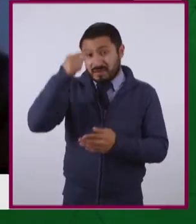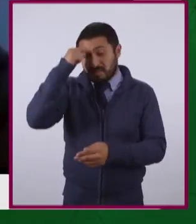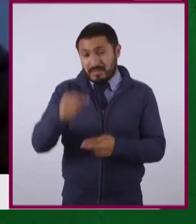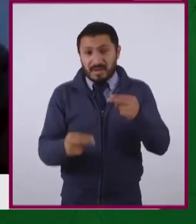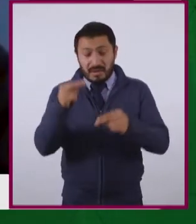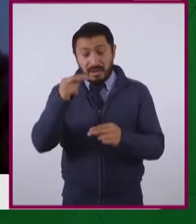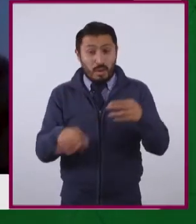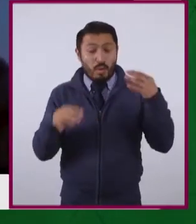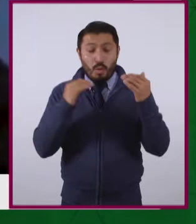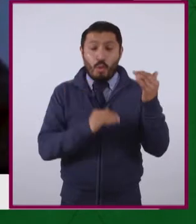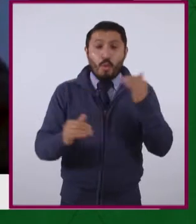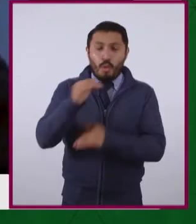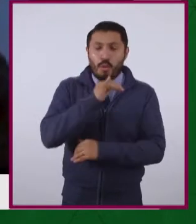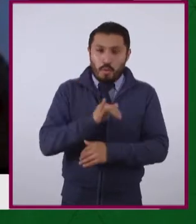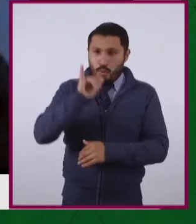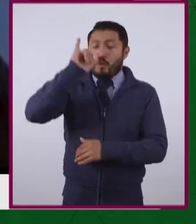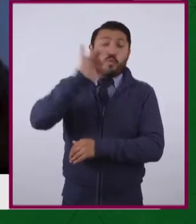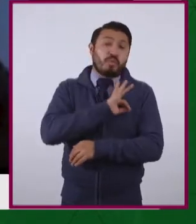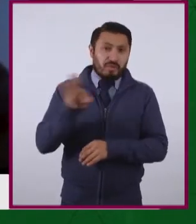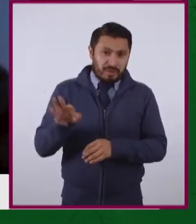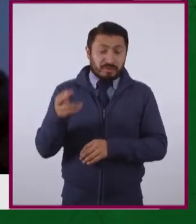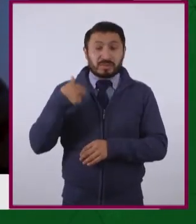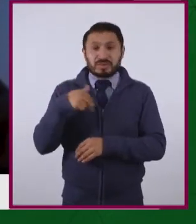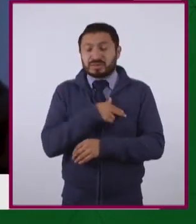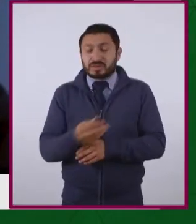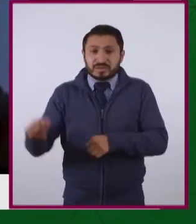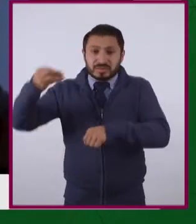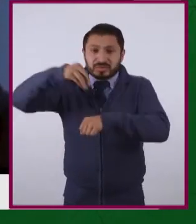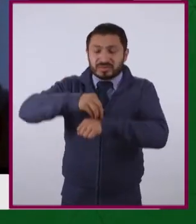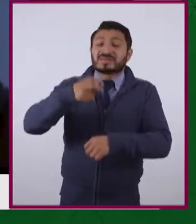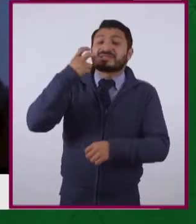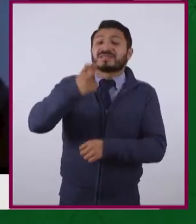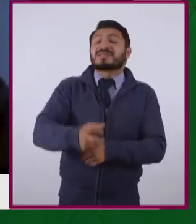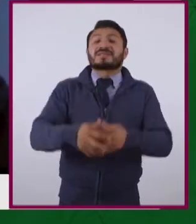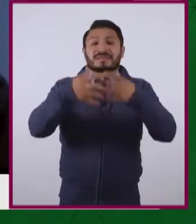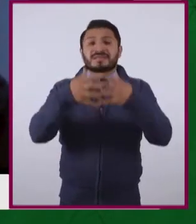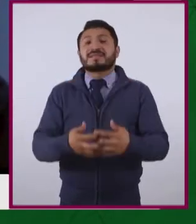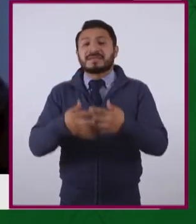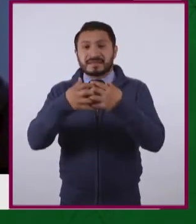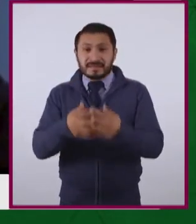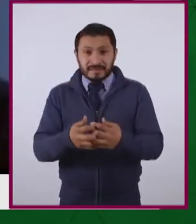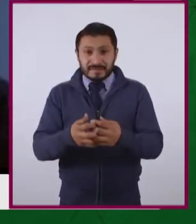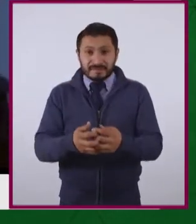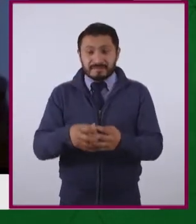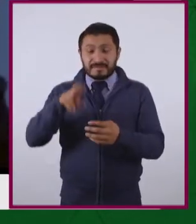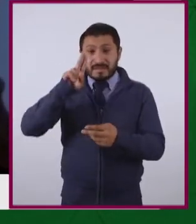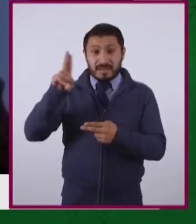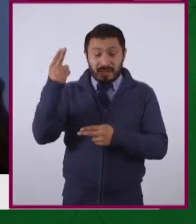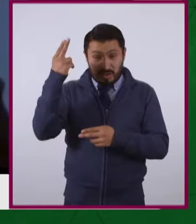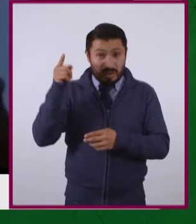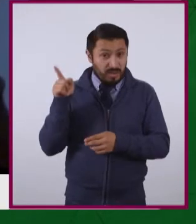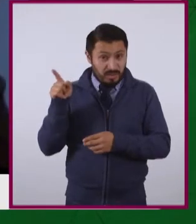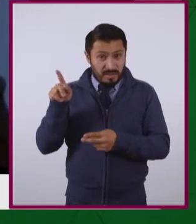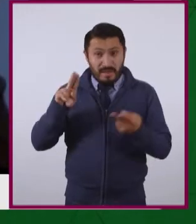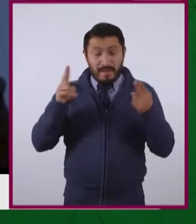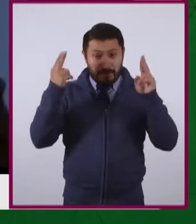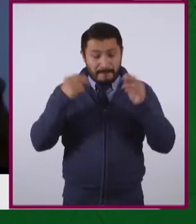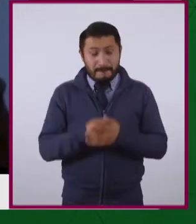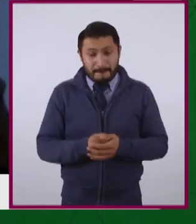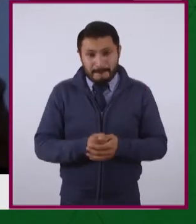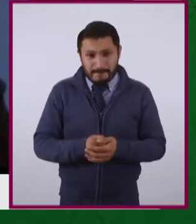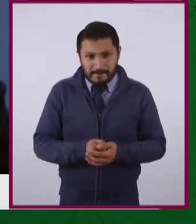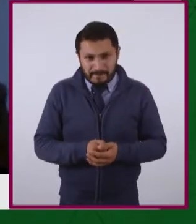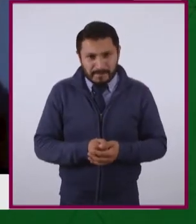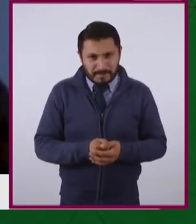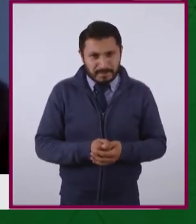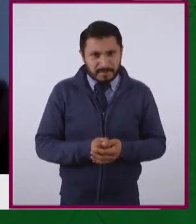la podemos beber. Nosotros instalamos justo un sistema en la UNAM, al cual